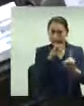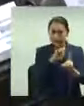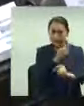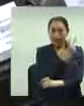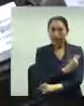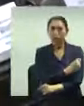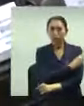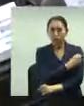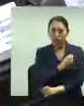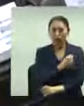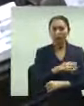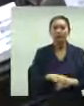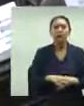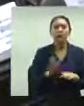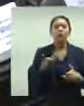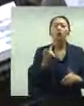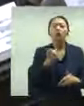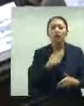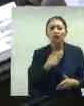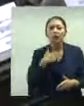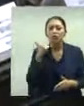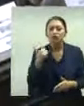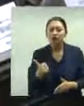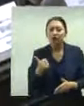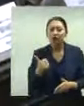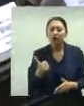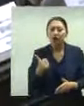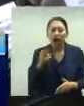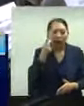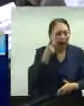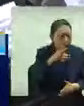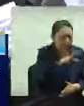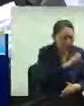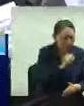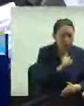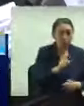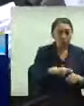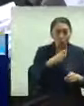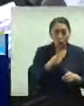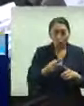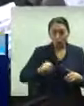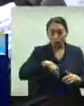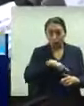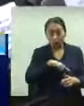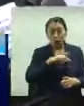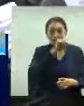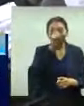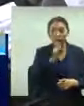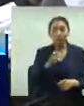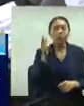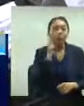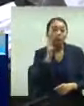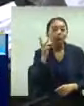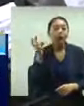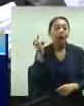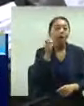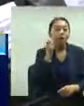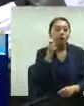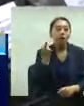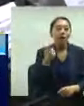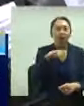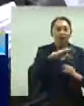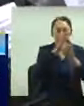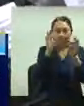hospitales, de lo que yo he ido a comprobar. O sea, cuando uno le pregunta a los padres de familia, es esta